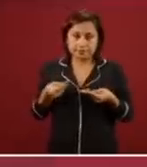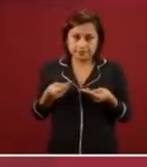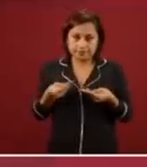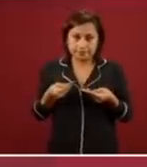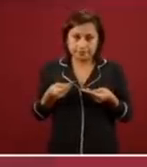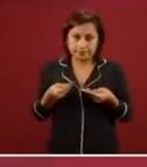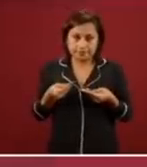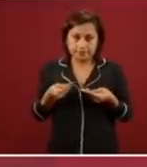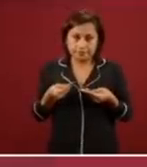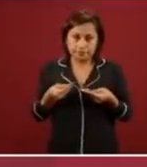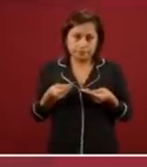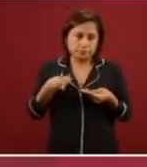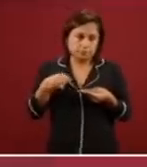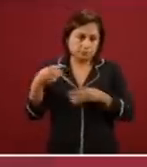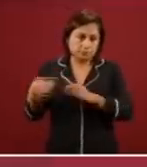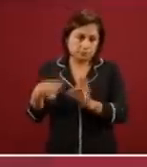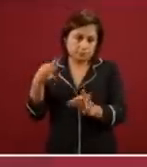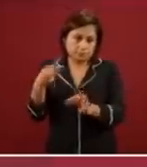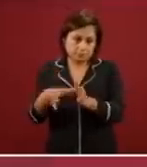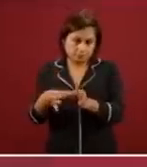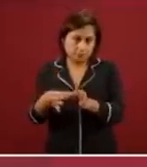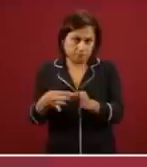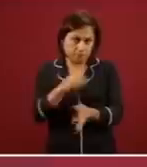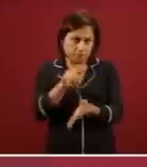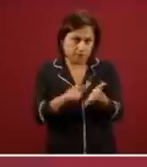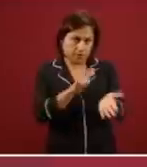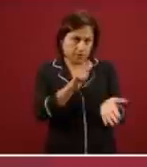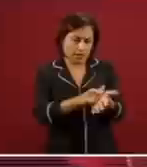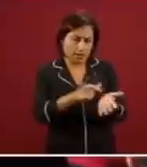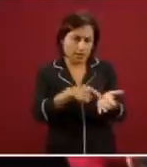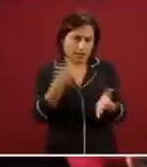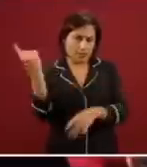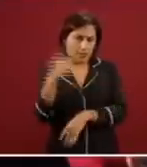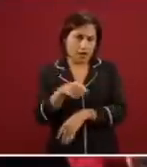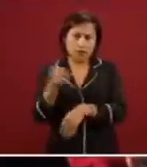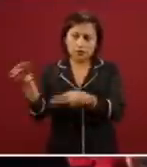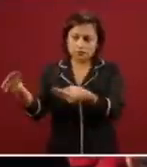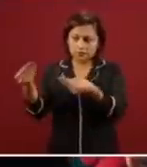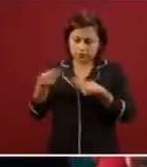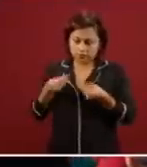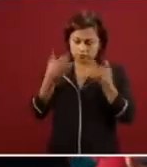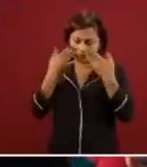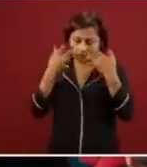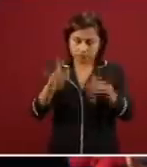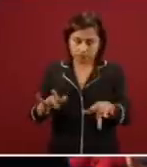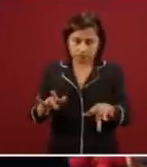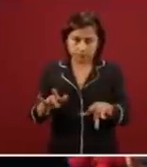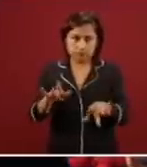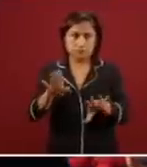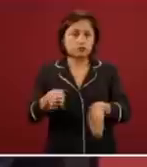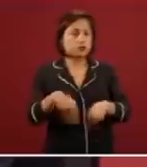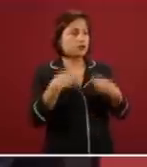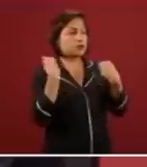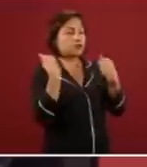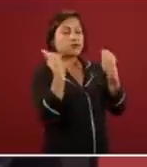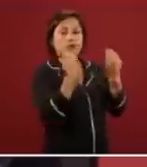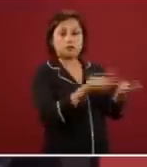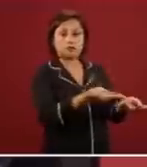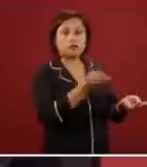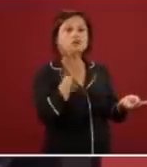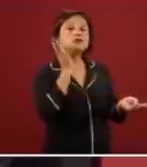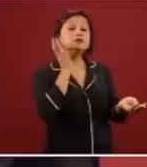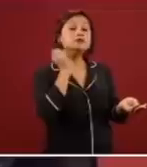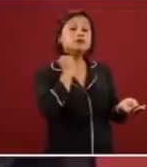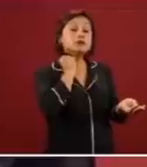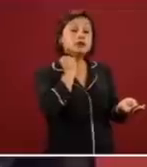a lo que establece el procedimiento, y es el Senado de la República el